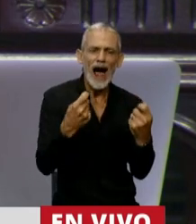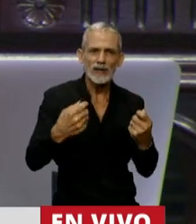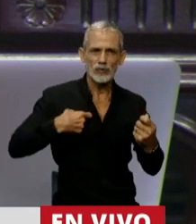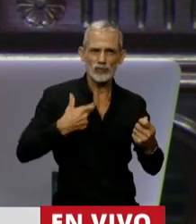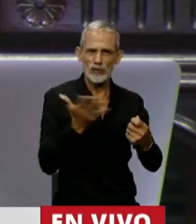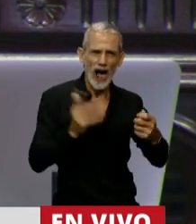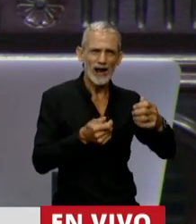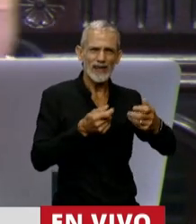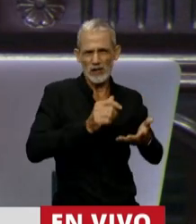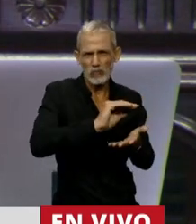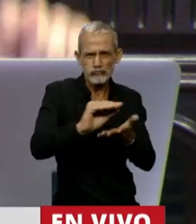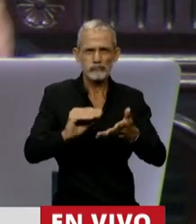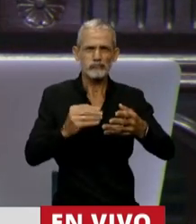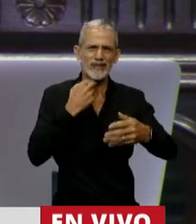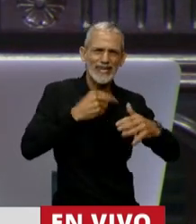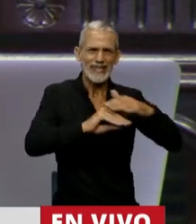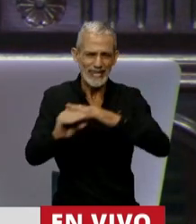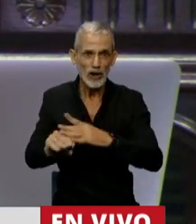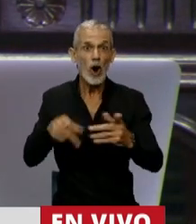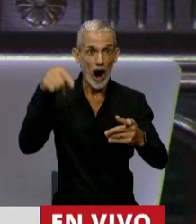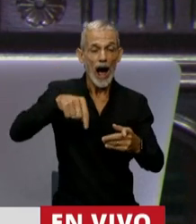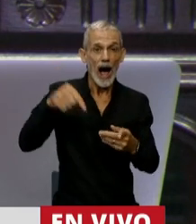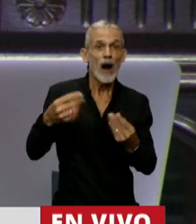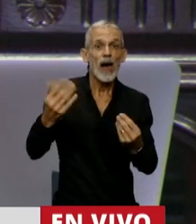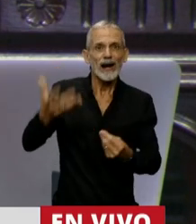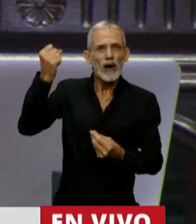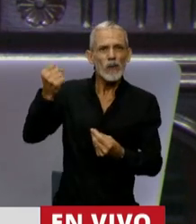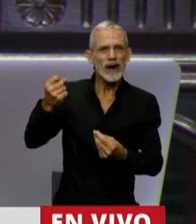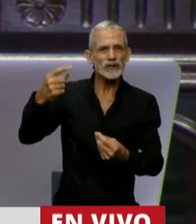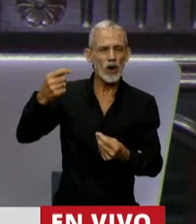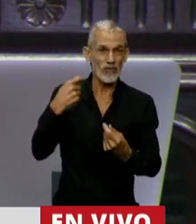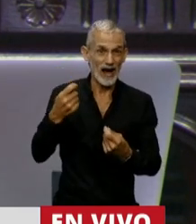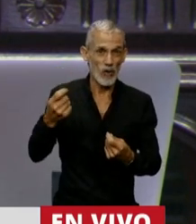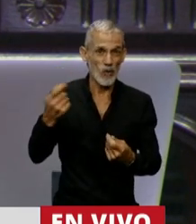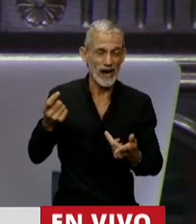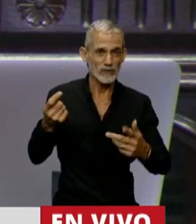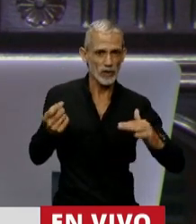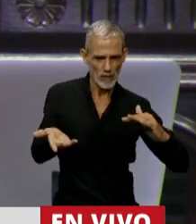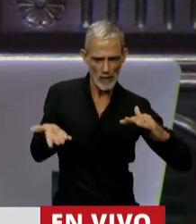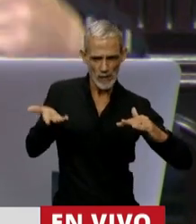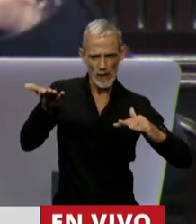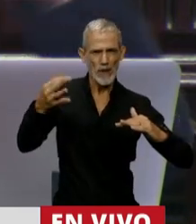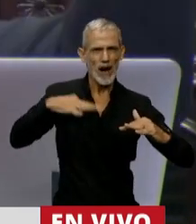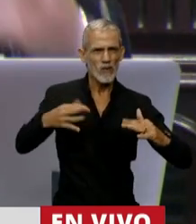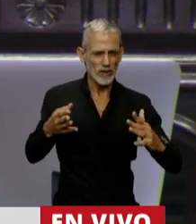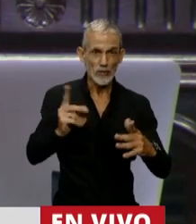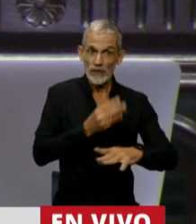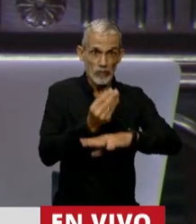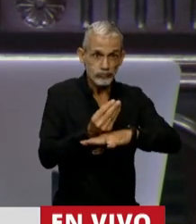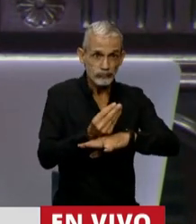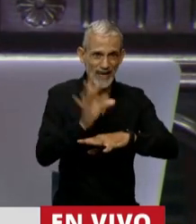de la Argentina, que este año iba a generar una recuperación de las jubilaciones en términos reales. O sea que ya desde que